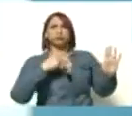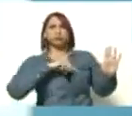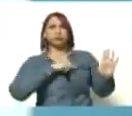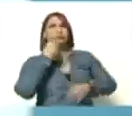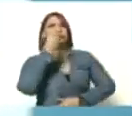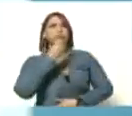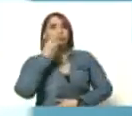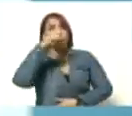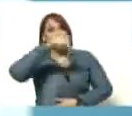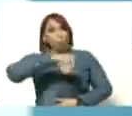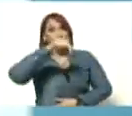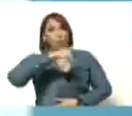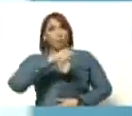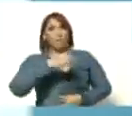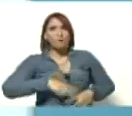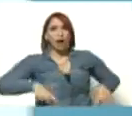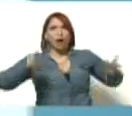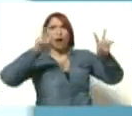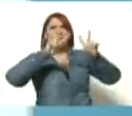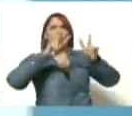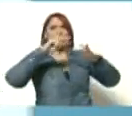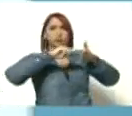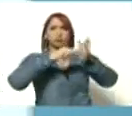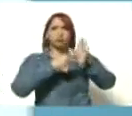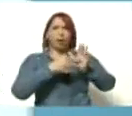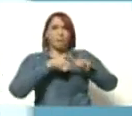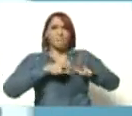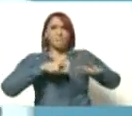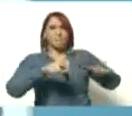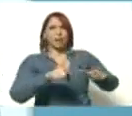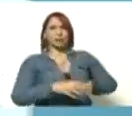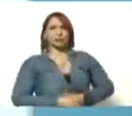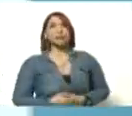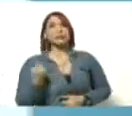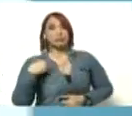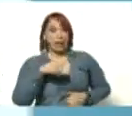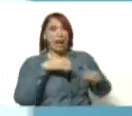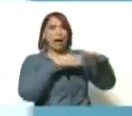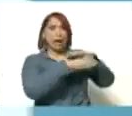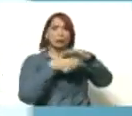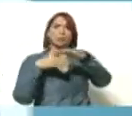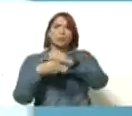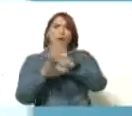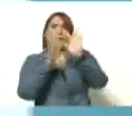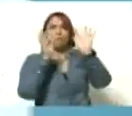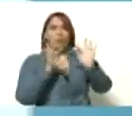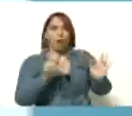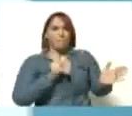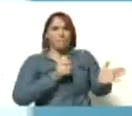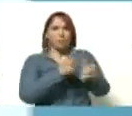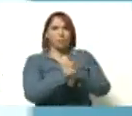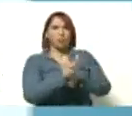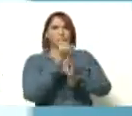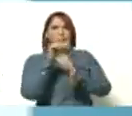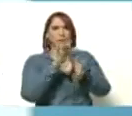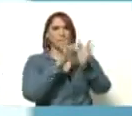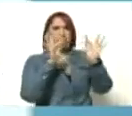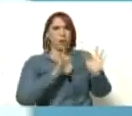jóvenes hoy valoran pues este espacio porque hoy tienen acceso de manera gratuita, de